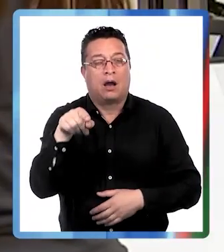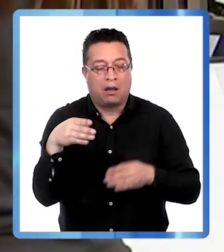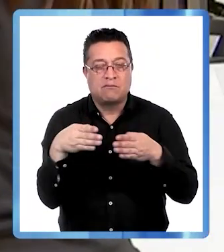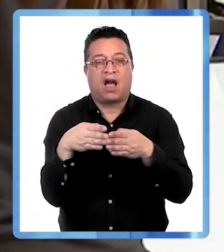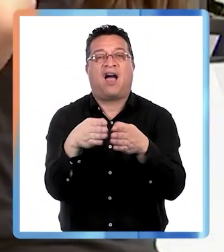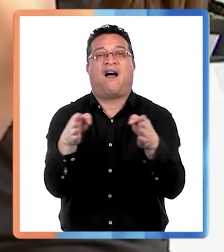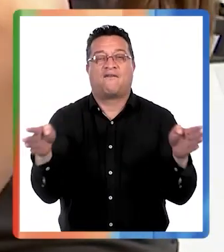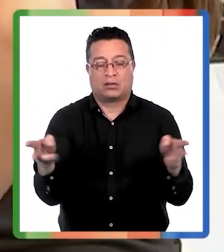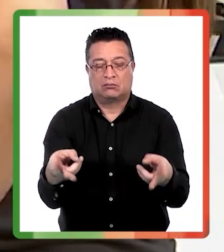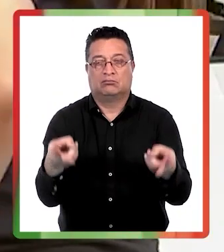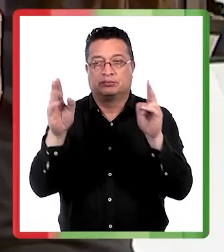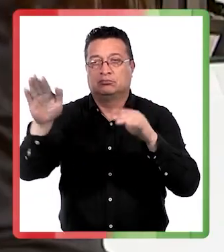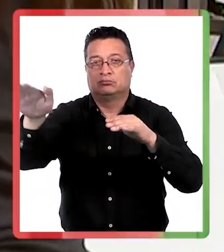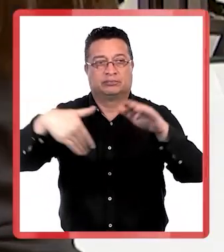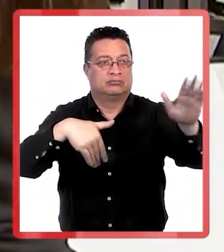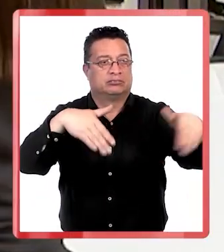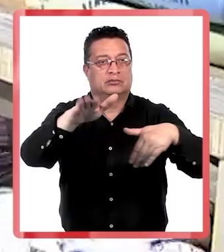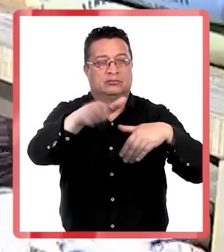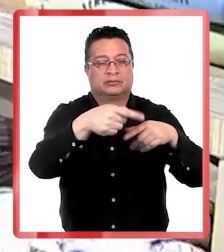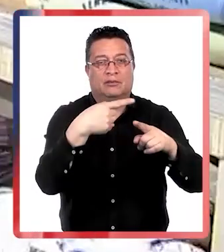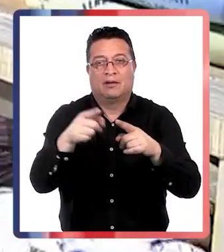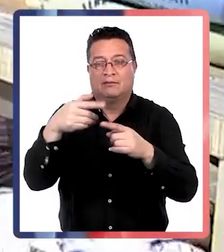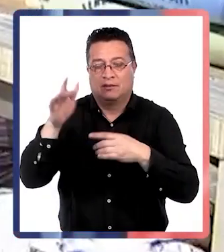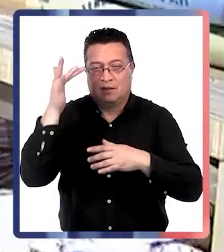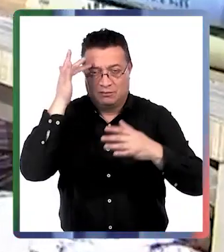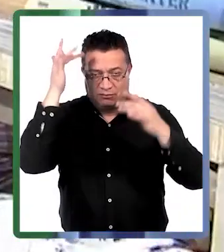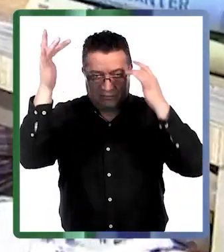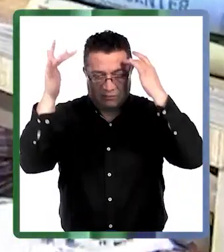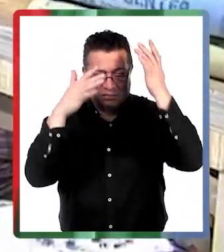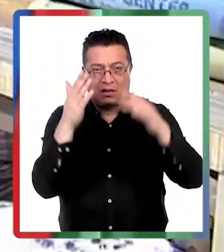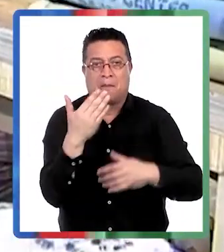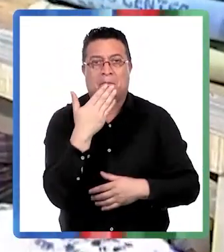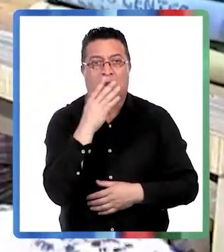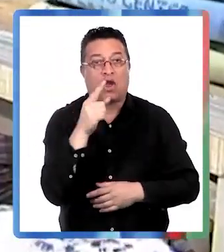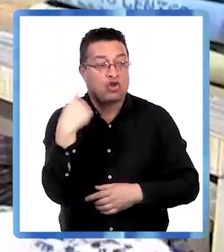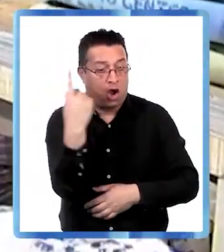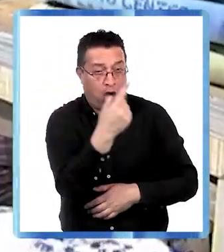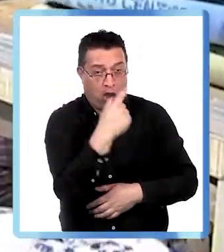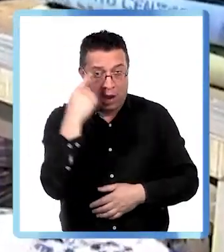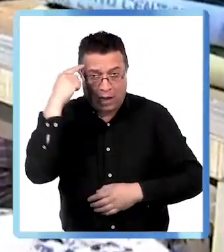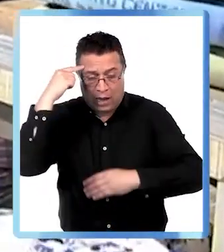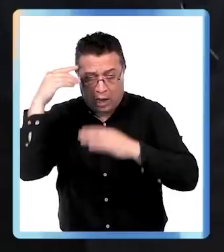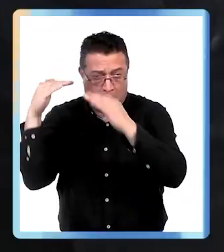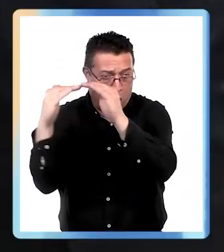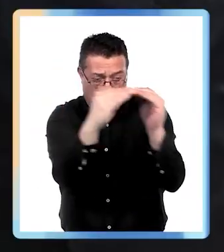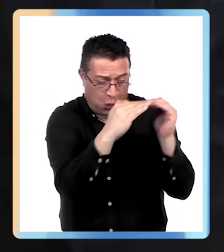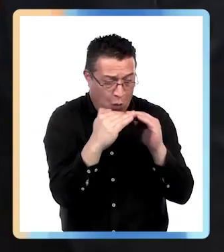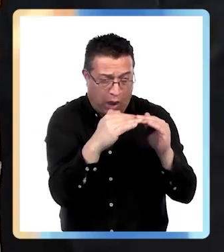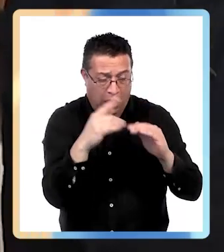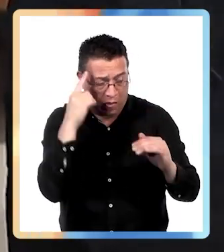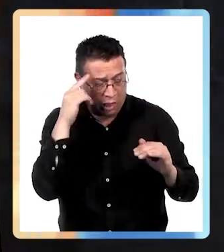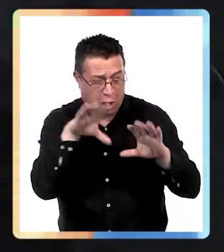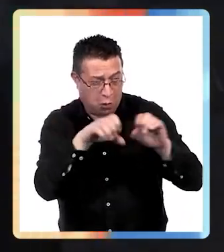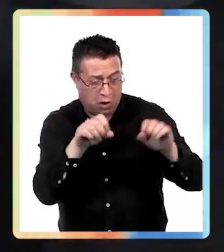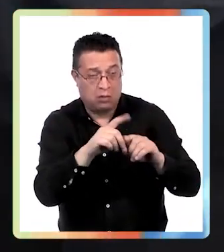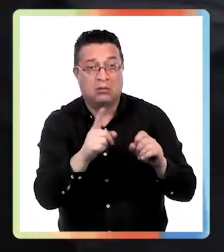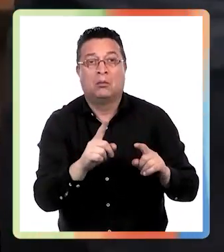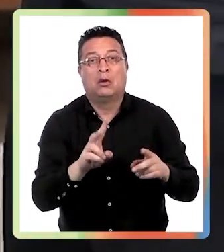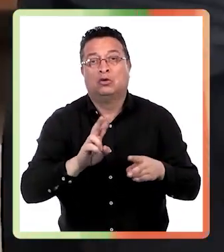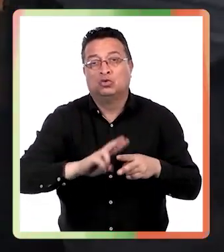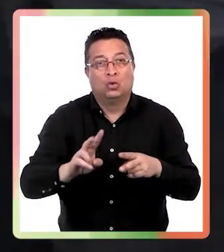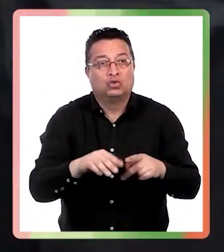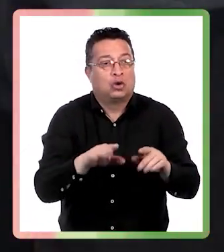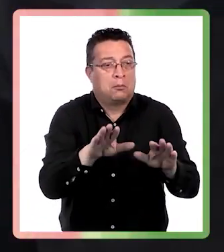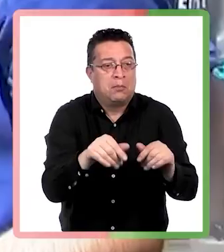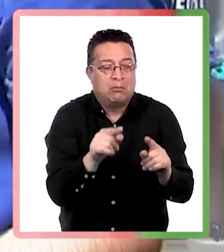están abriéndose a atraer a otro tipo de talento, porque además es mucho más rico. Cuando todos pensamos igual, la verdad es que